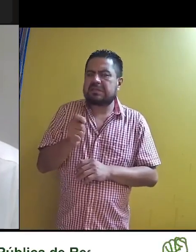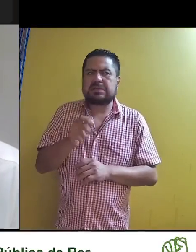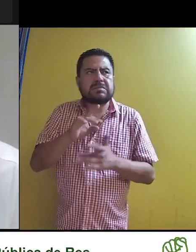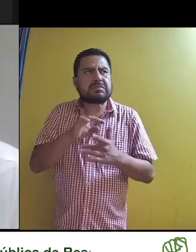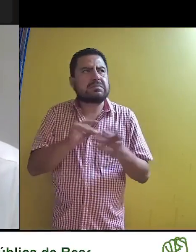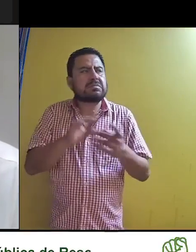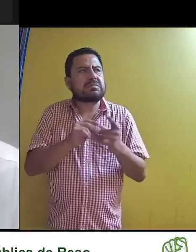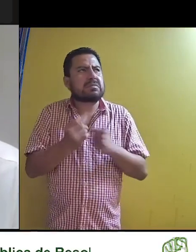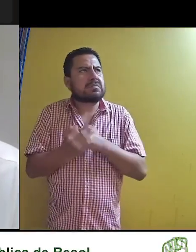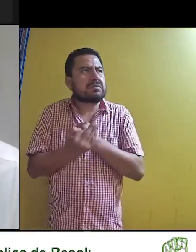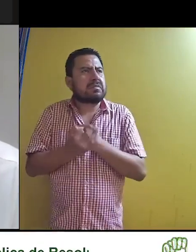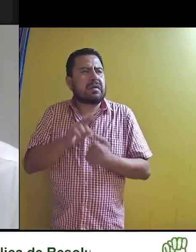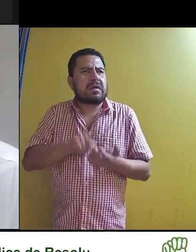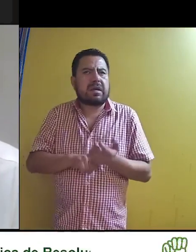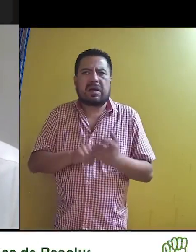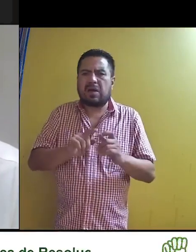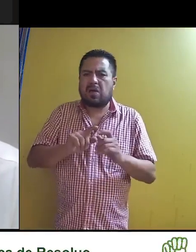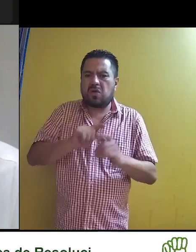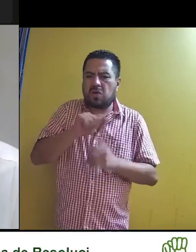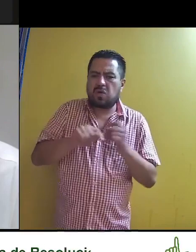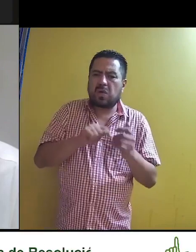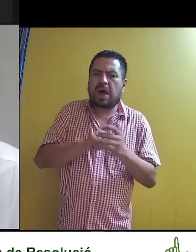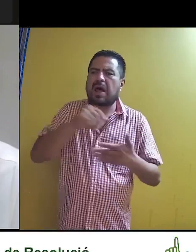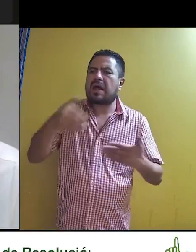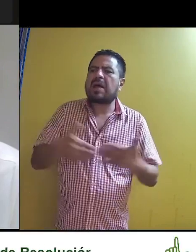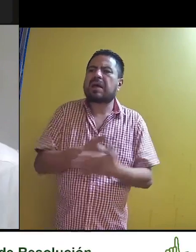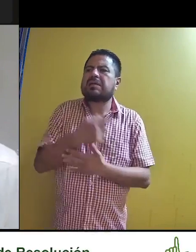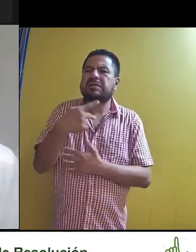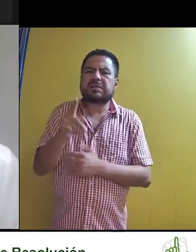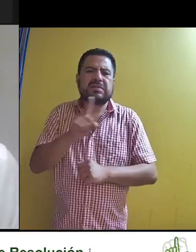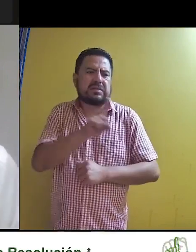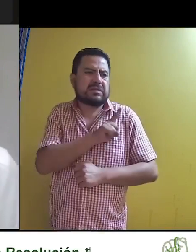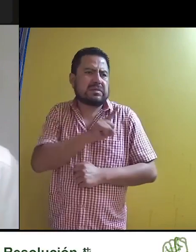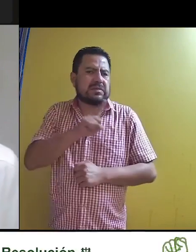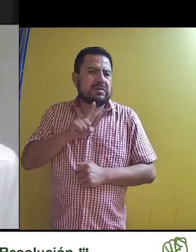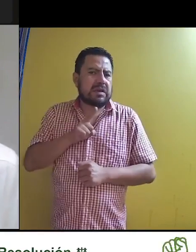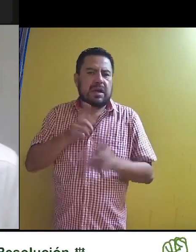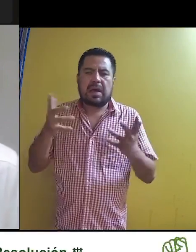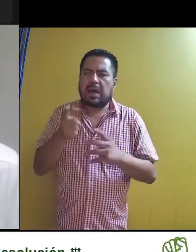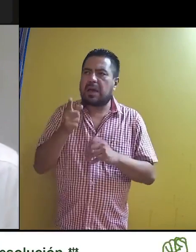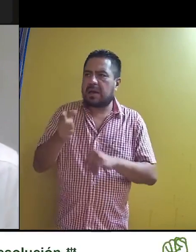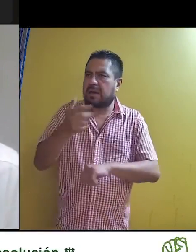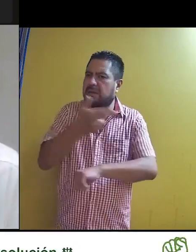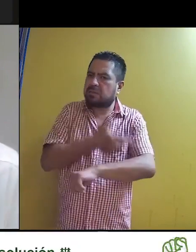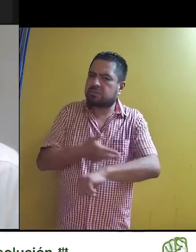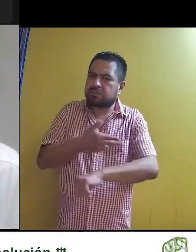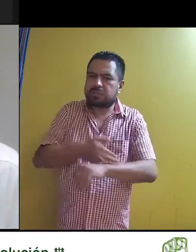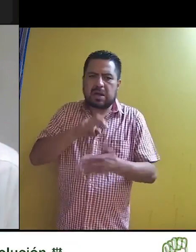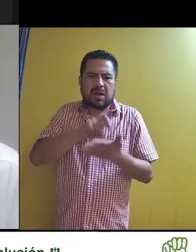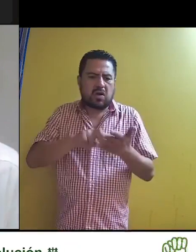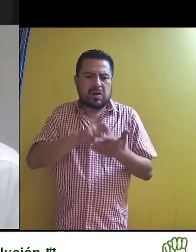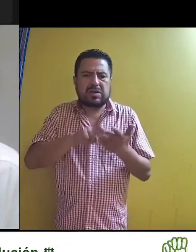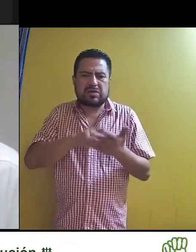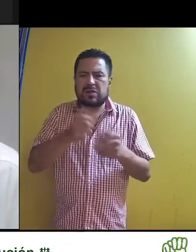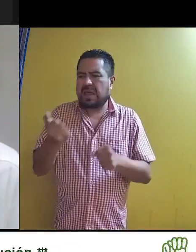defensa que la discrepancia en el lugar de nacimiento se debe a que realizó un trámite de corrección administrativa ante la Coordinación